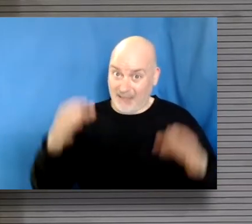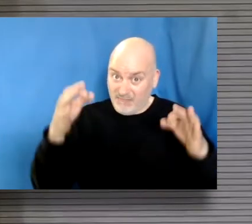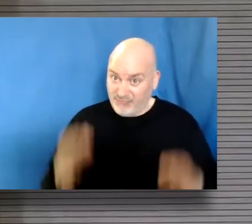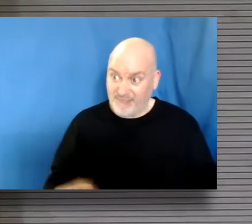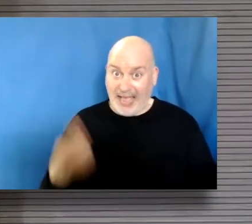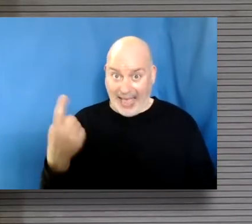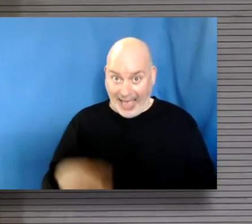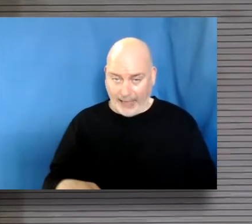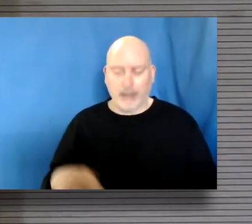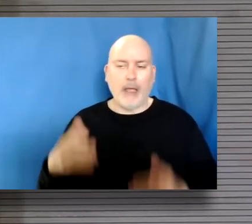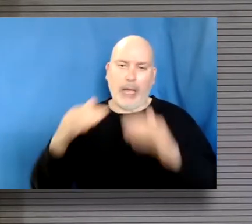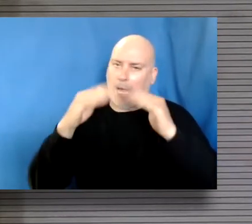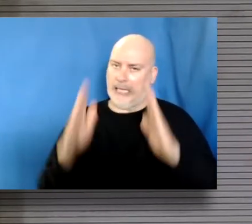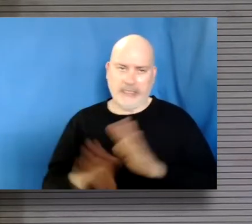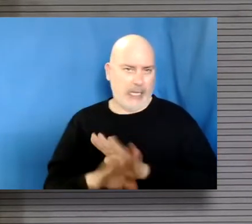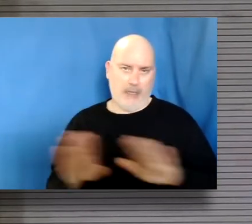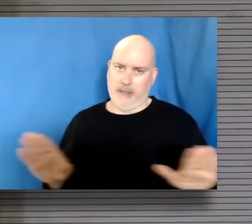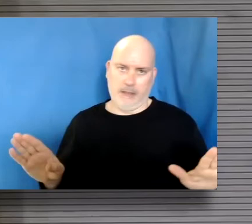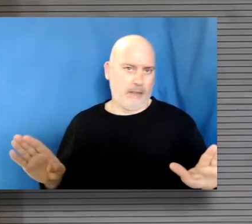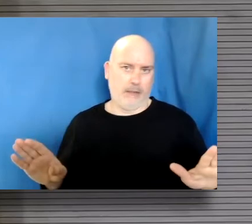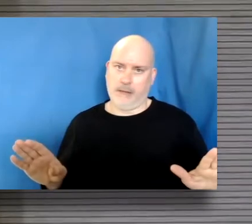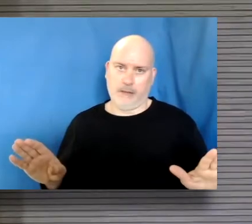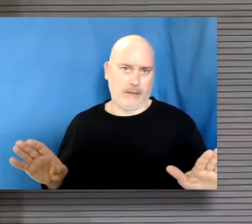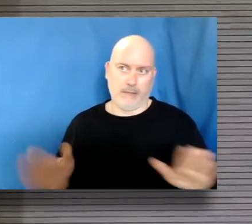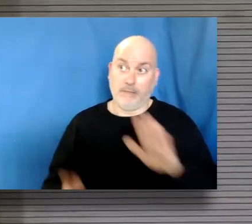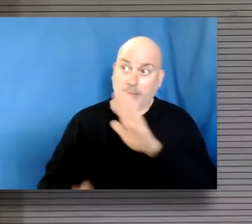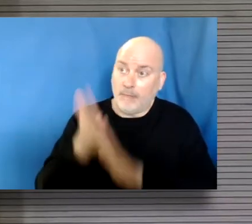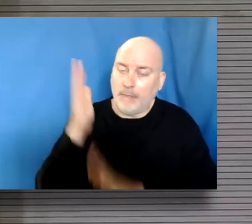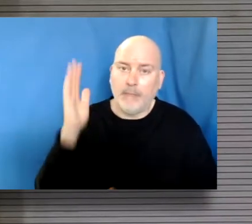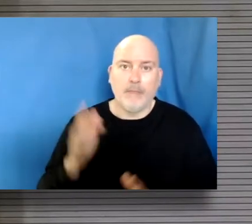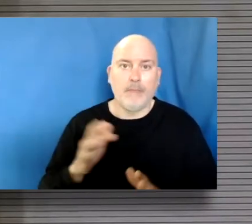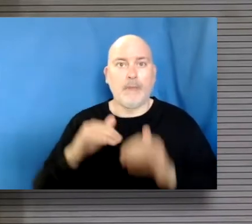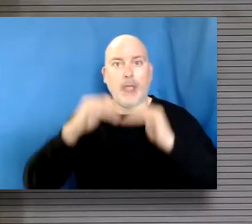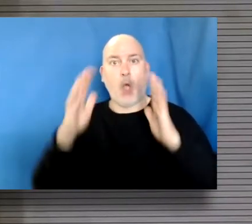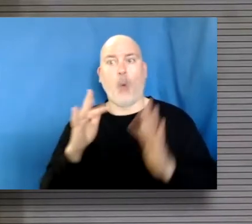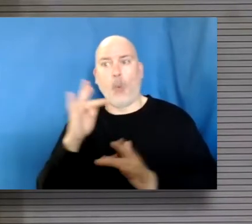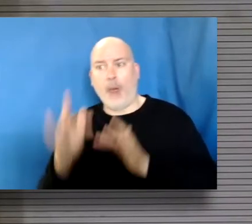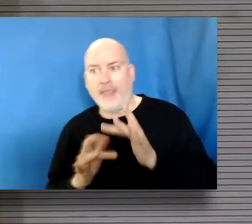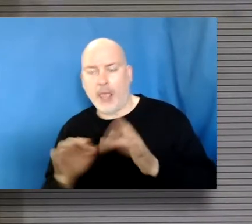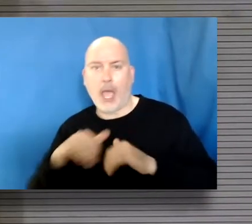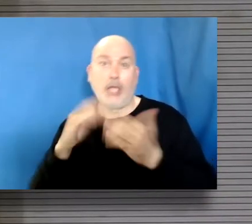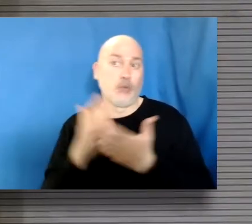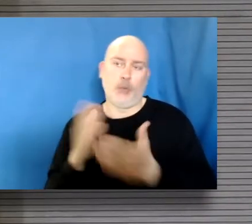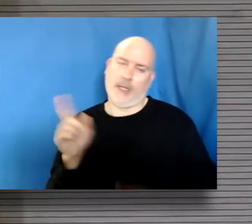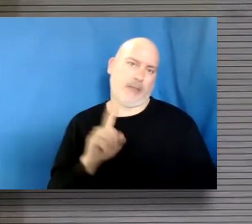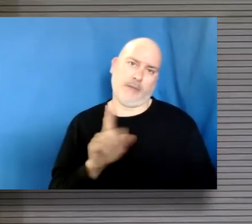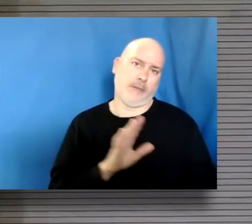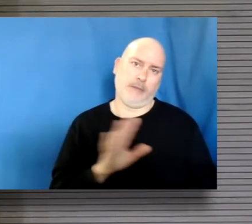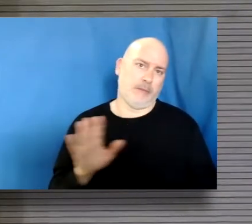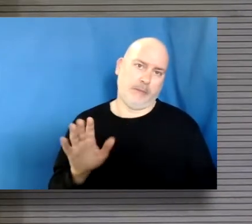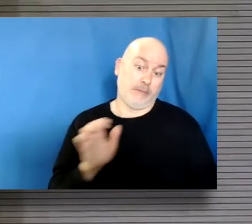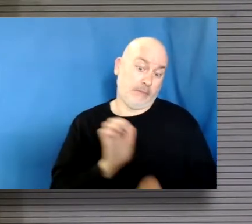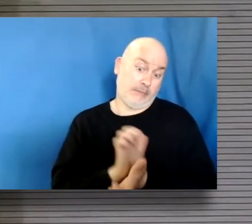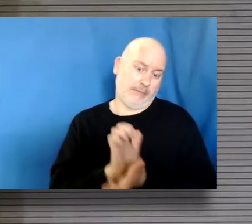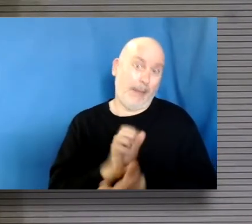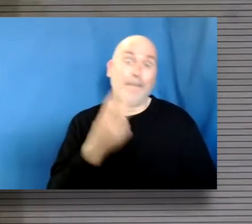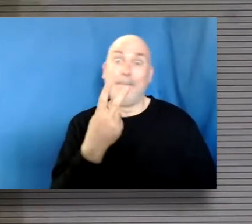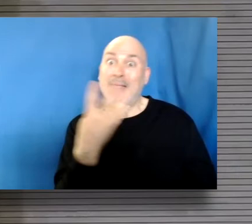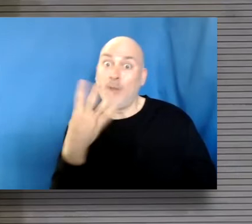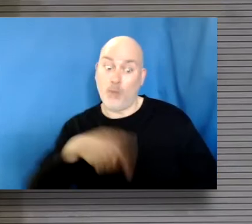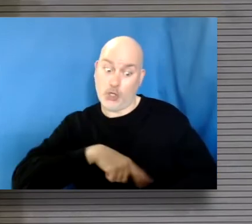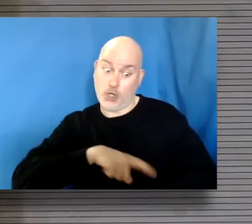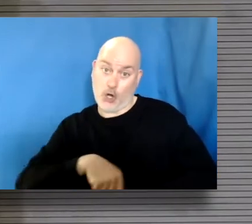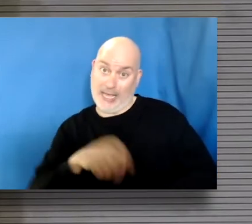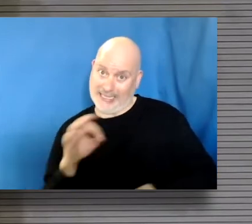esté en casa. No llevarlo a la guardería ni a la escuela y esperar a que esté 24 horas